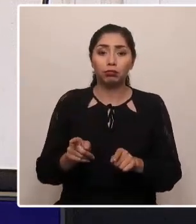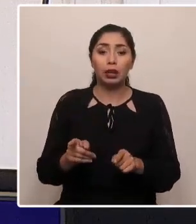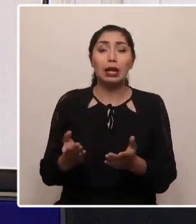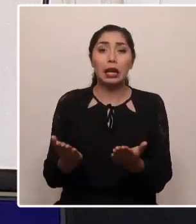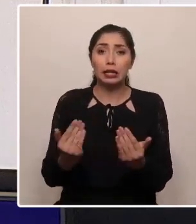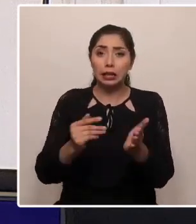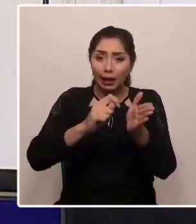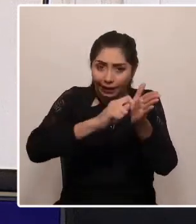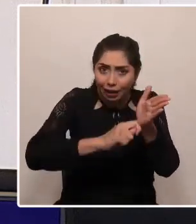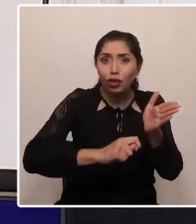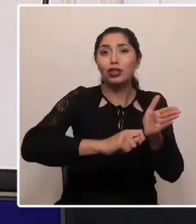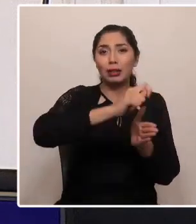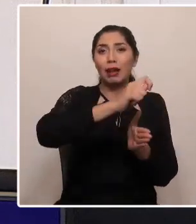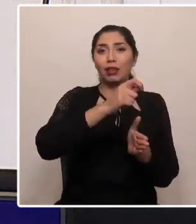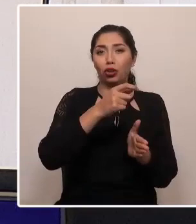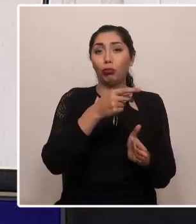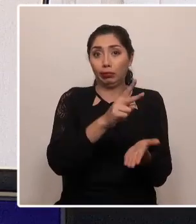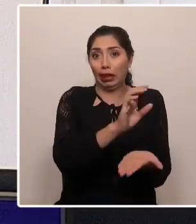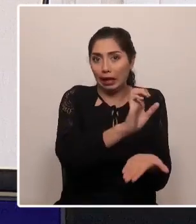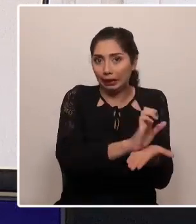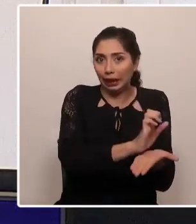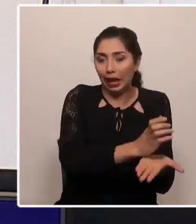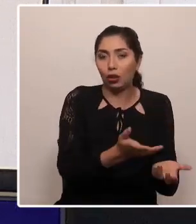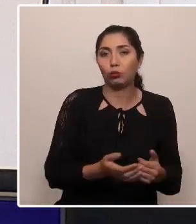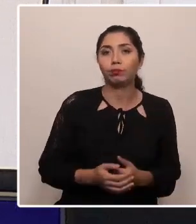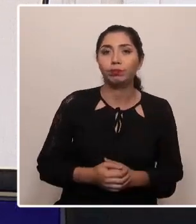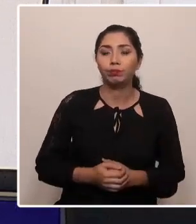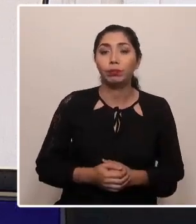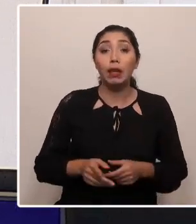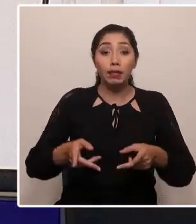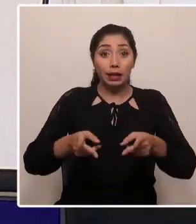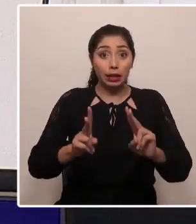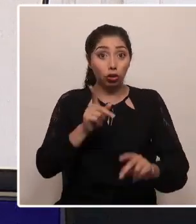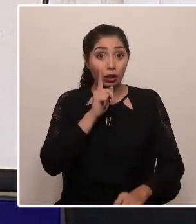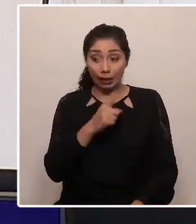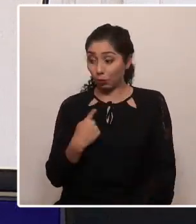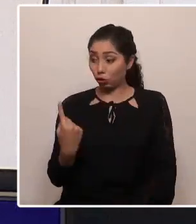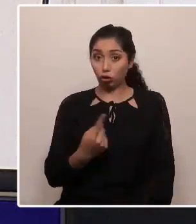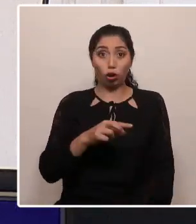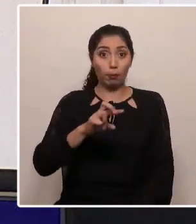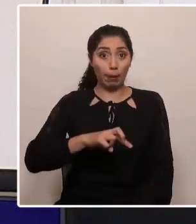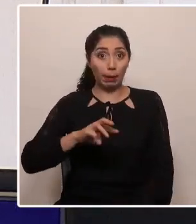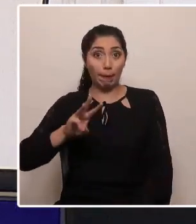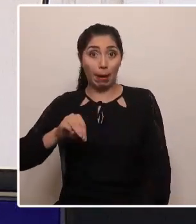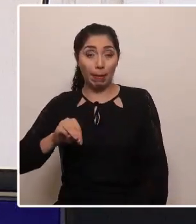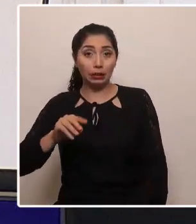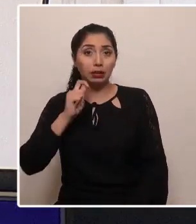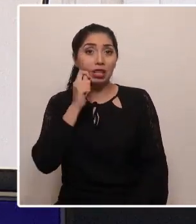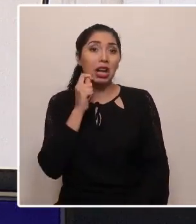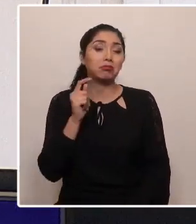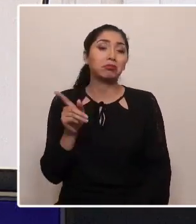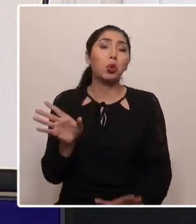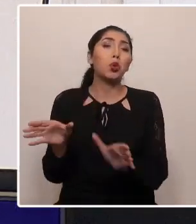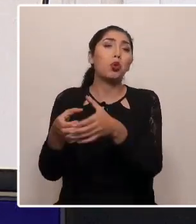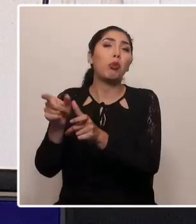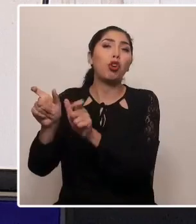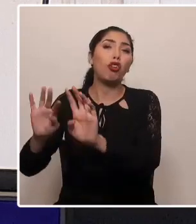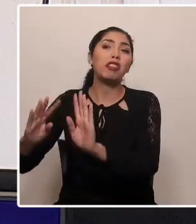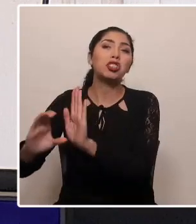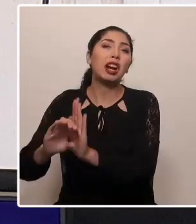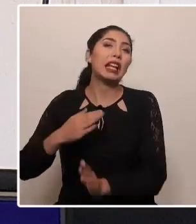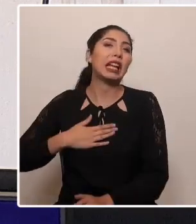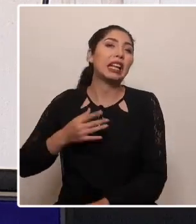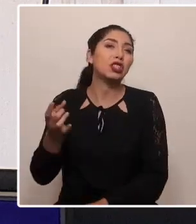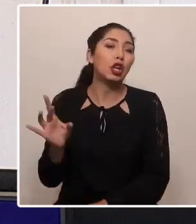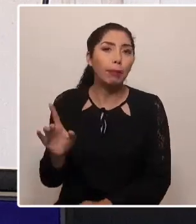por parte del Estado. Este derecho que tenemos los padres no es una ocurrencia de un puñado de convencionales, es un derecho que